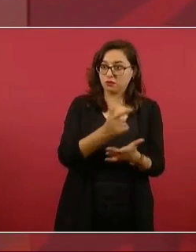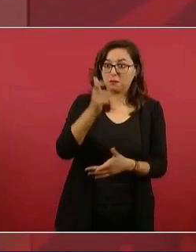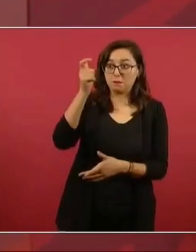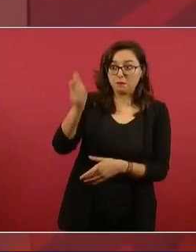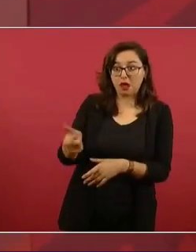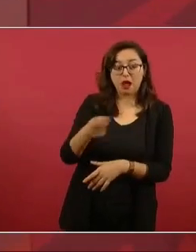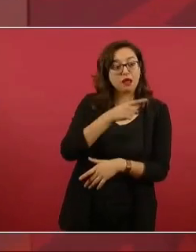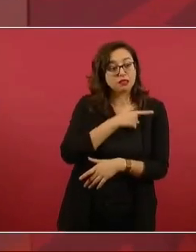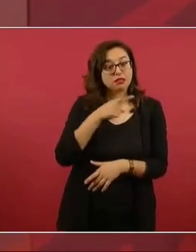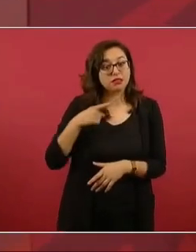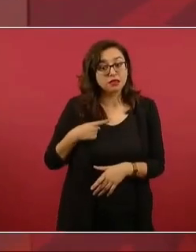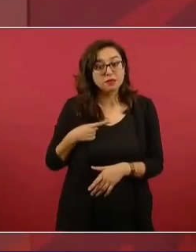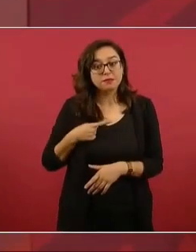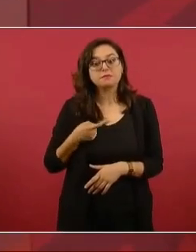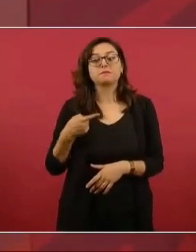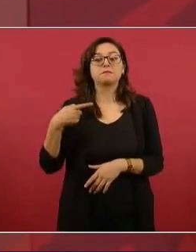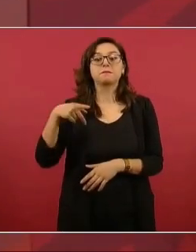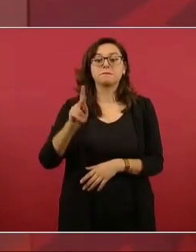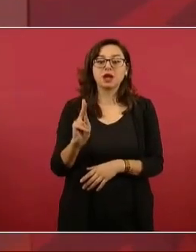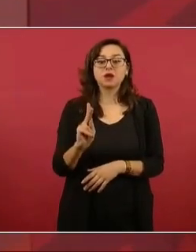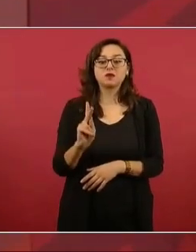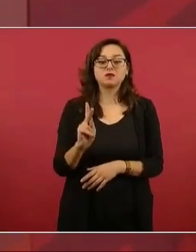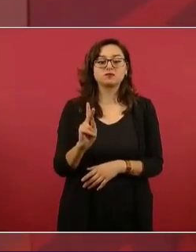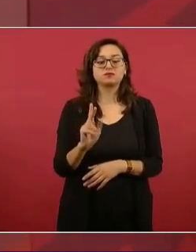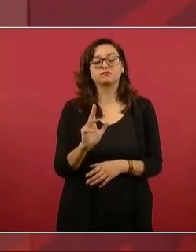utilidades, para no pagar nada,